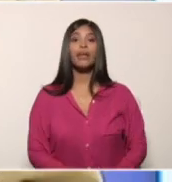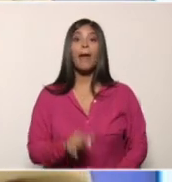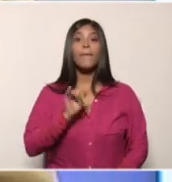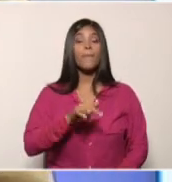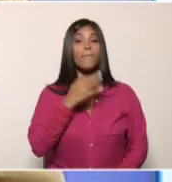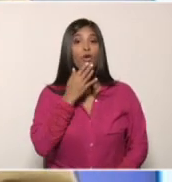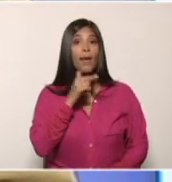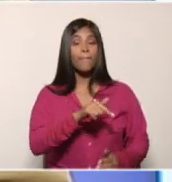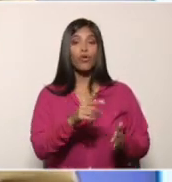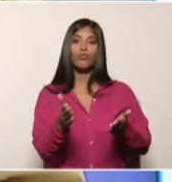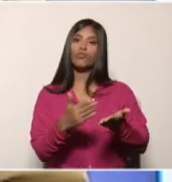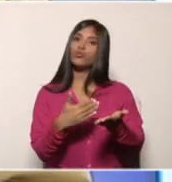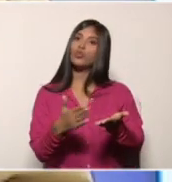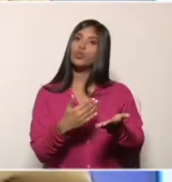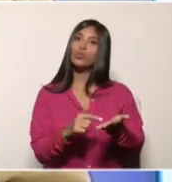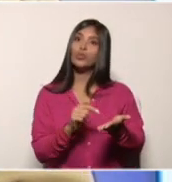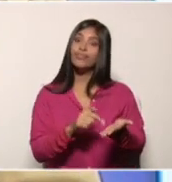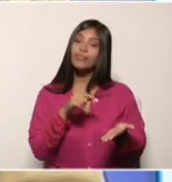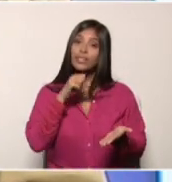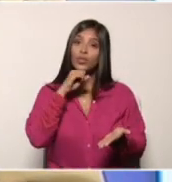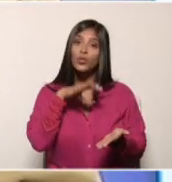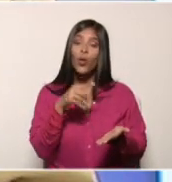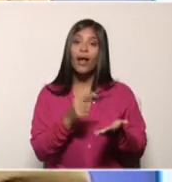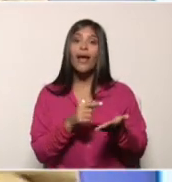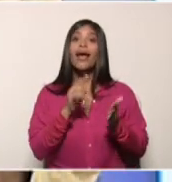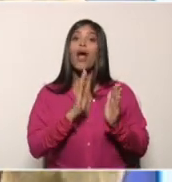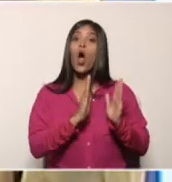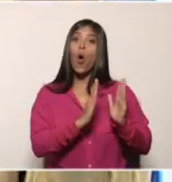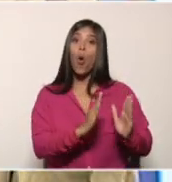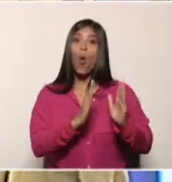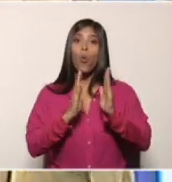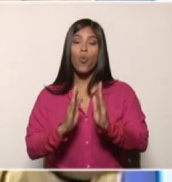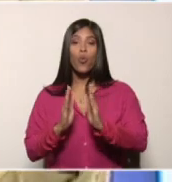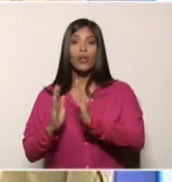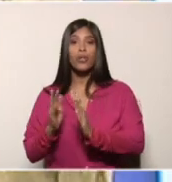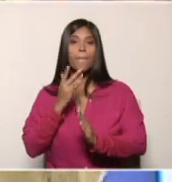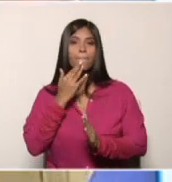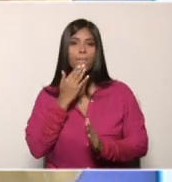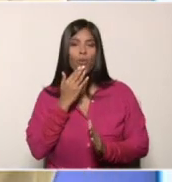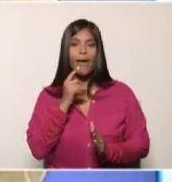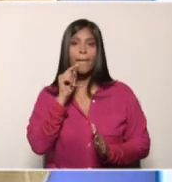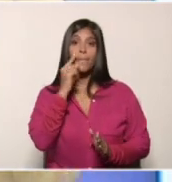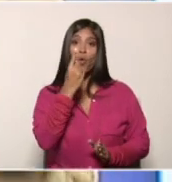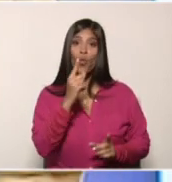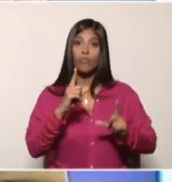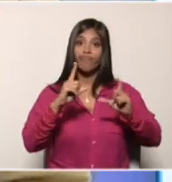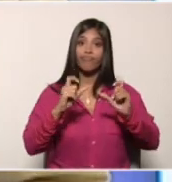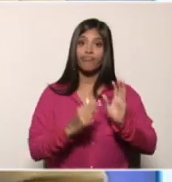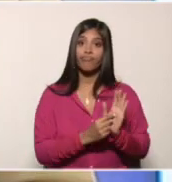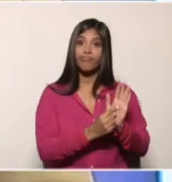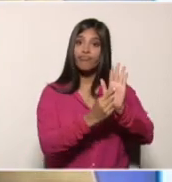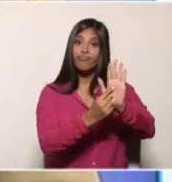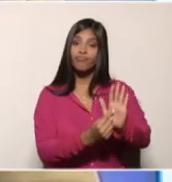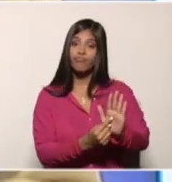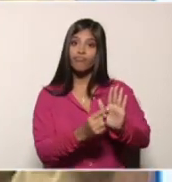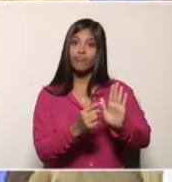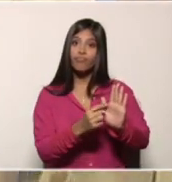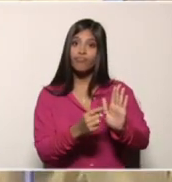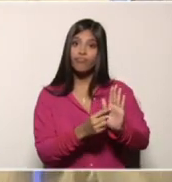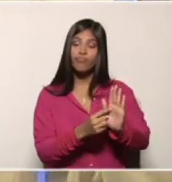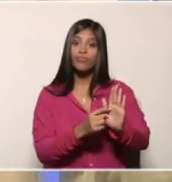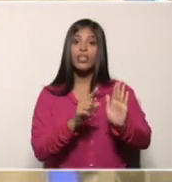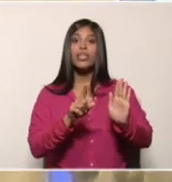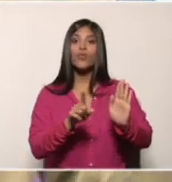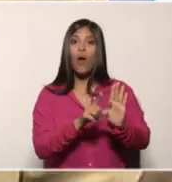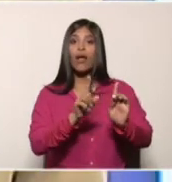historieta, la tira cómica, debe seguir un orden. Cada imagen o cada ilustración debe tener